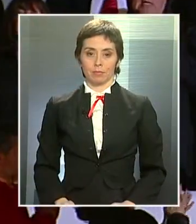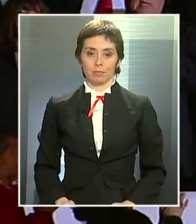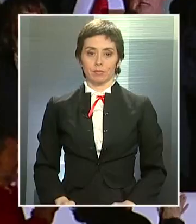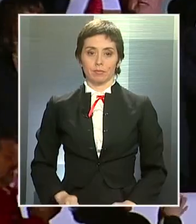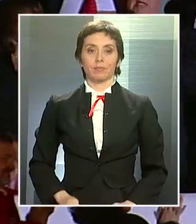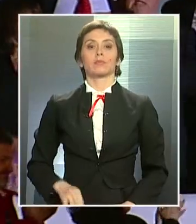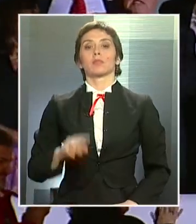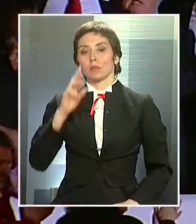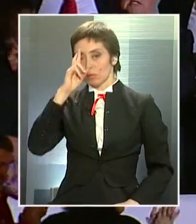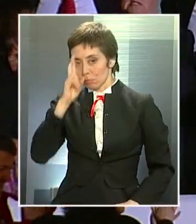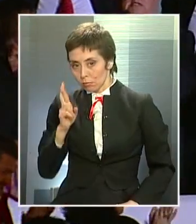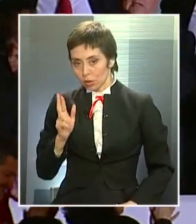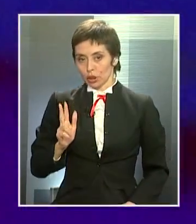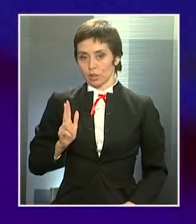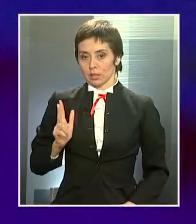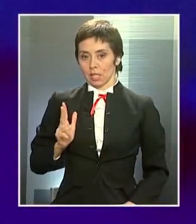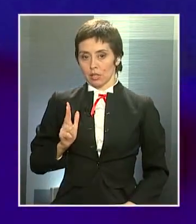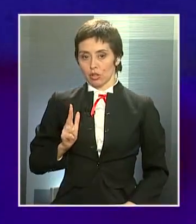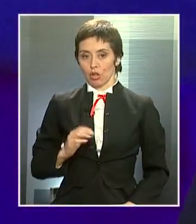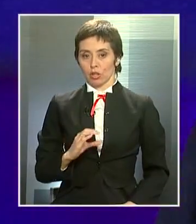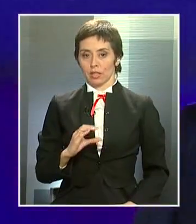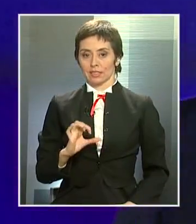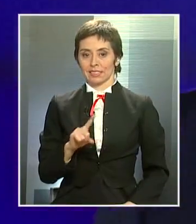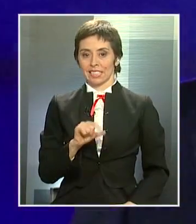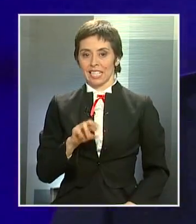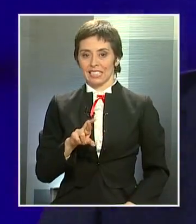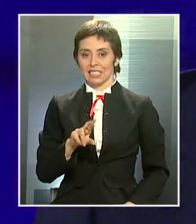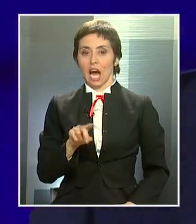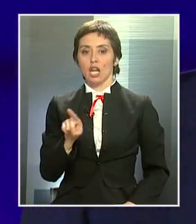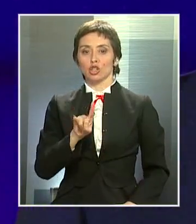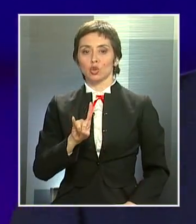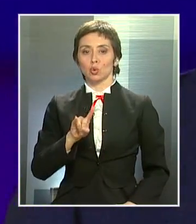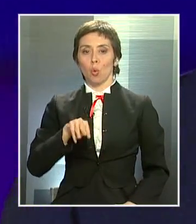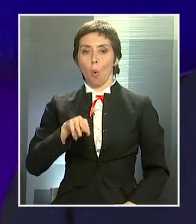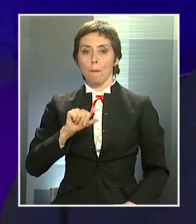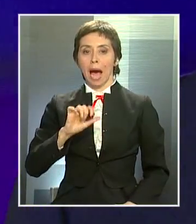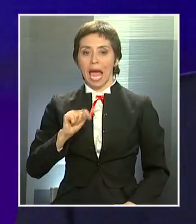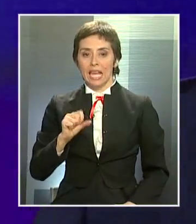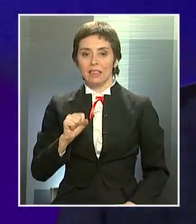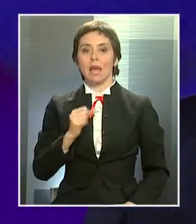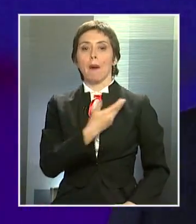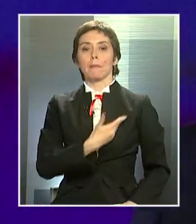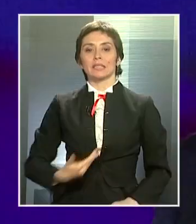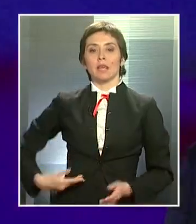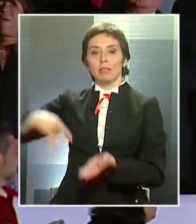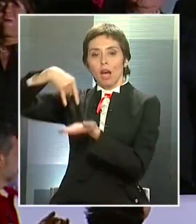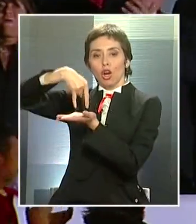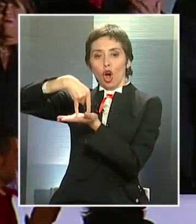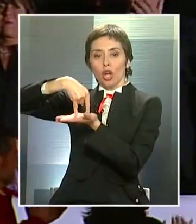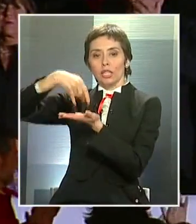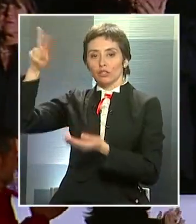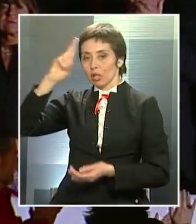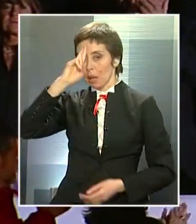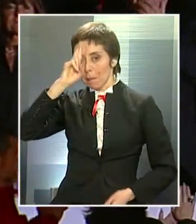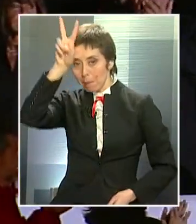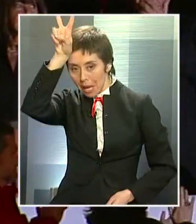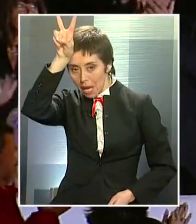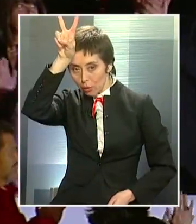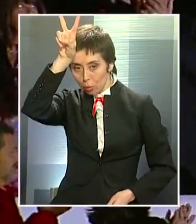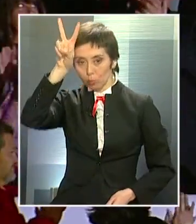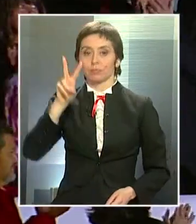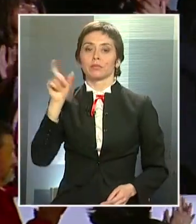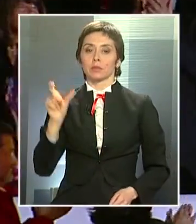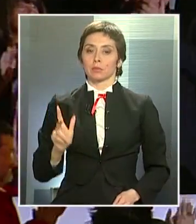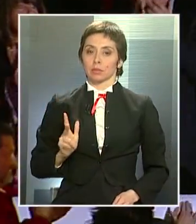El excelentísimo señor César Sumaeta, presidente del Congreso del Perú. El